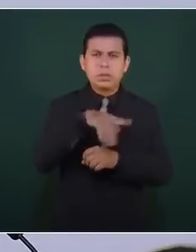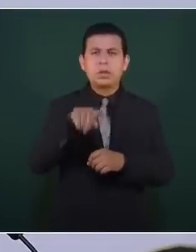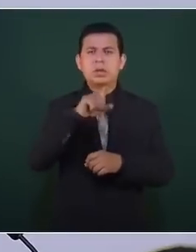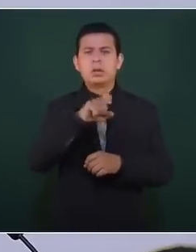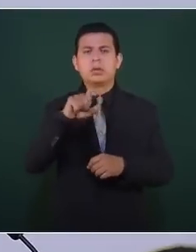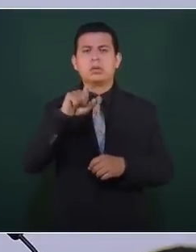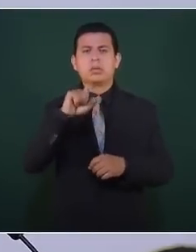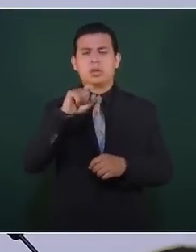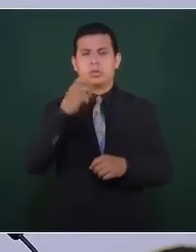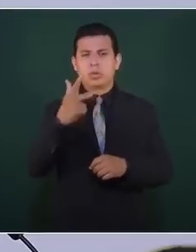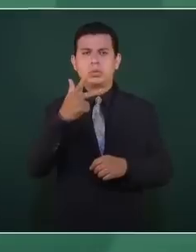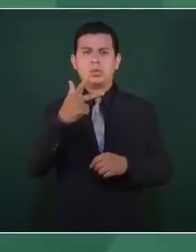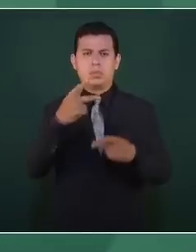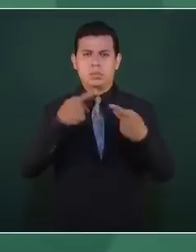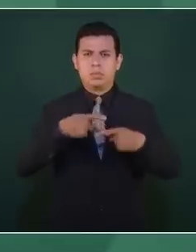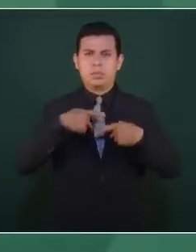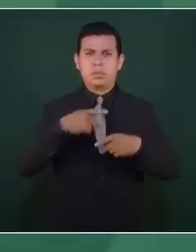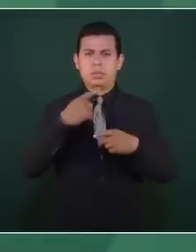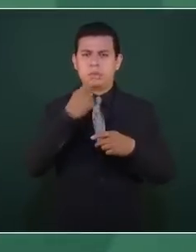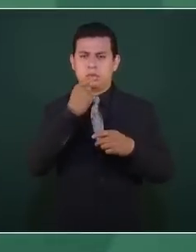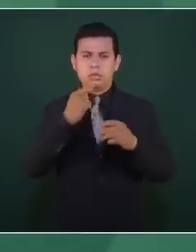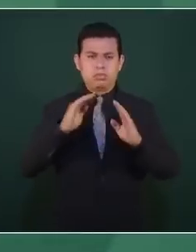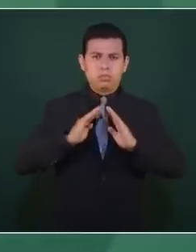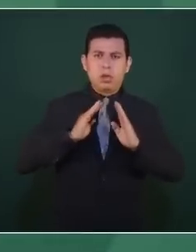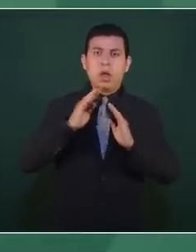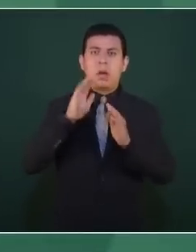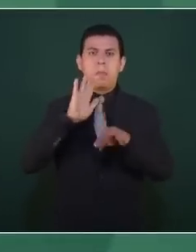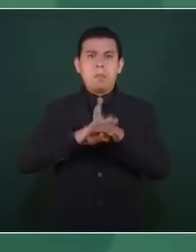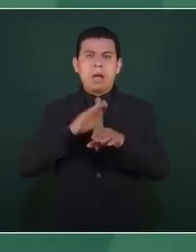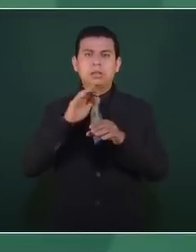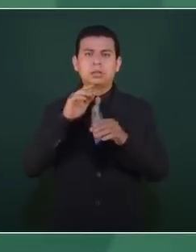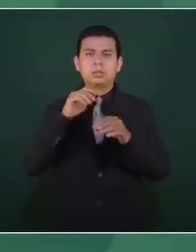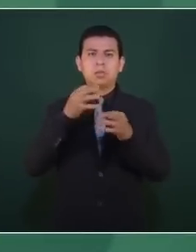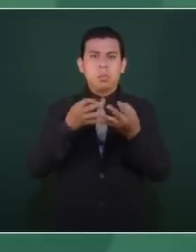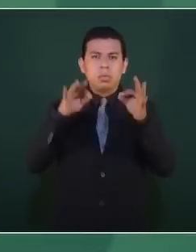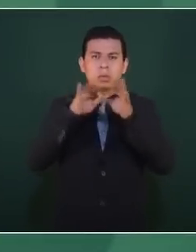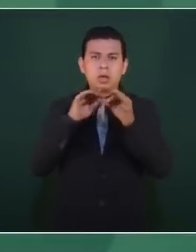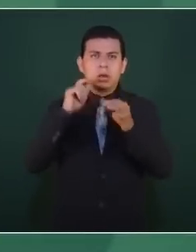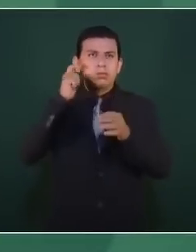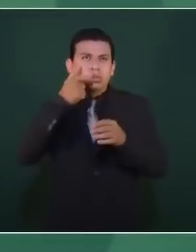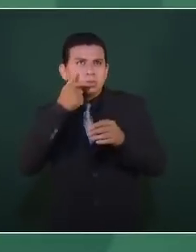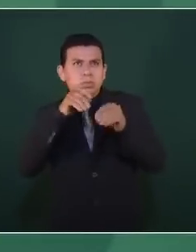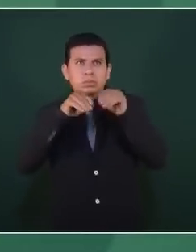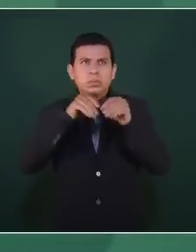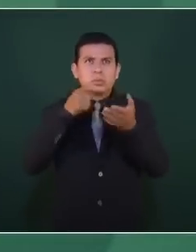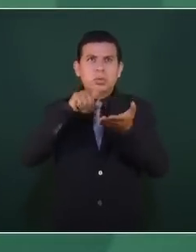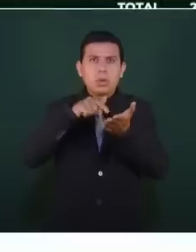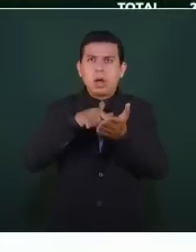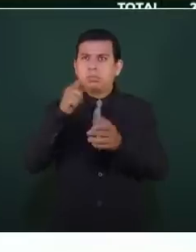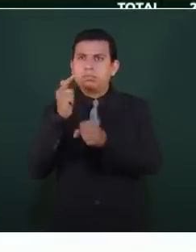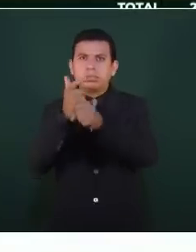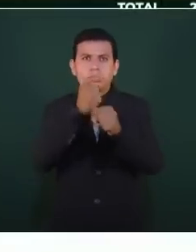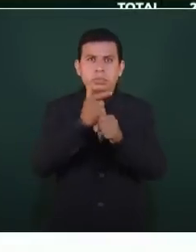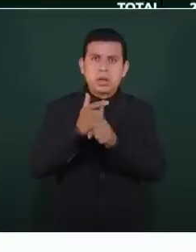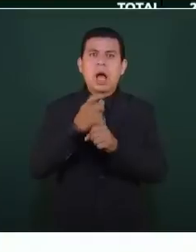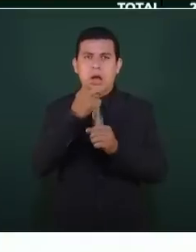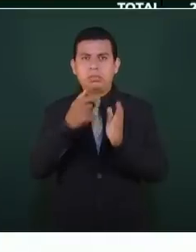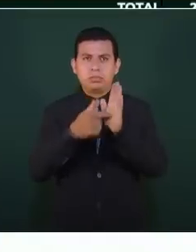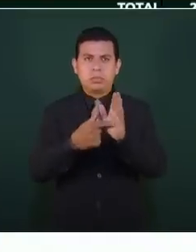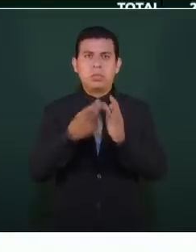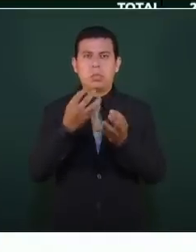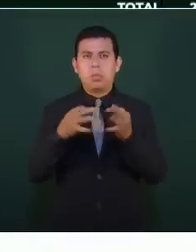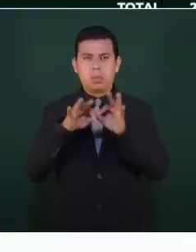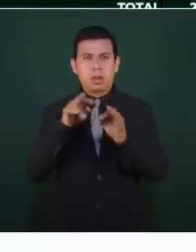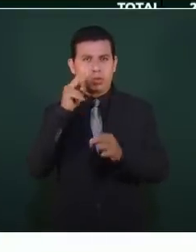dando seguridad a cuatro instalaciones estratégicas en el estado. Dos por parte o responsabilidad de la Secretaría